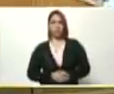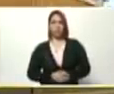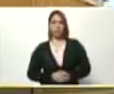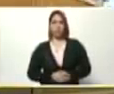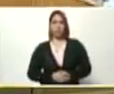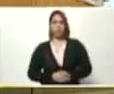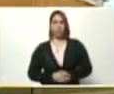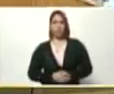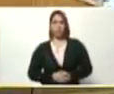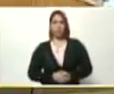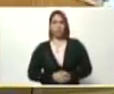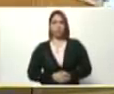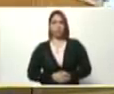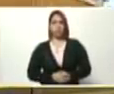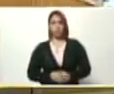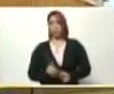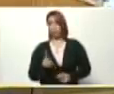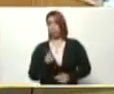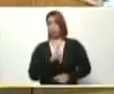No se peló